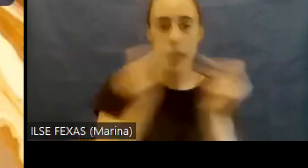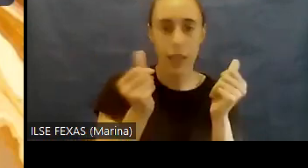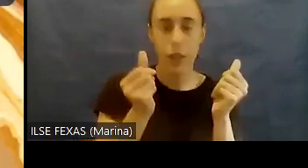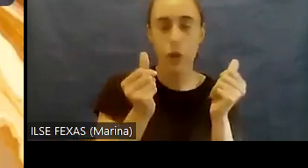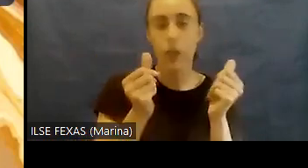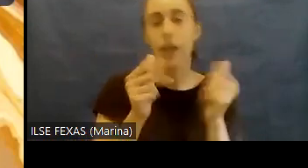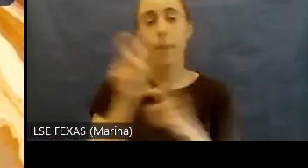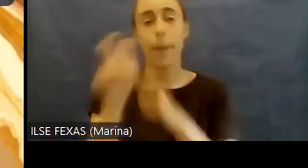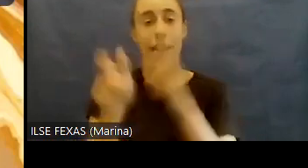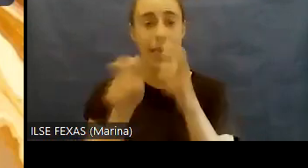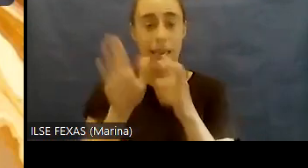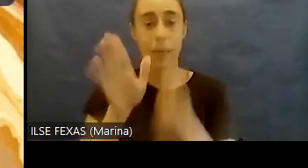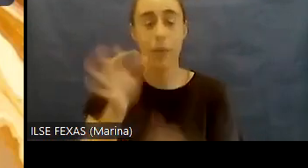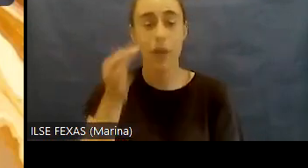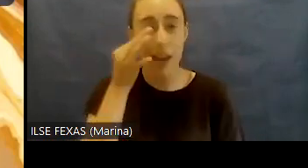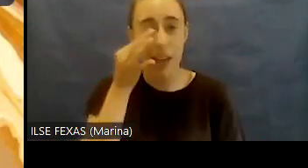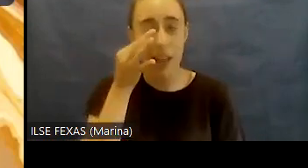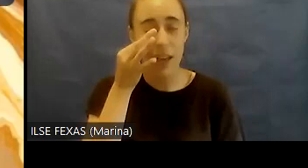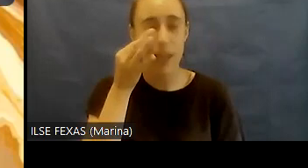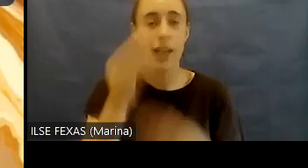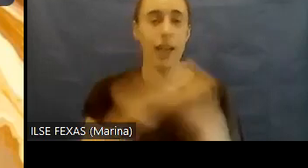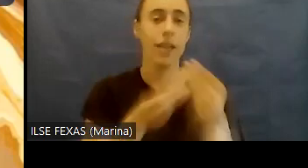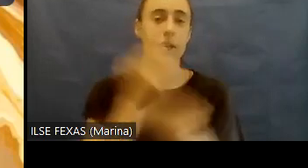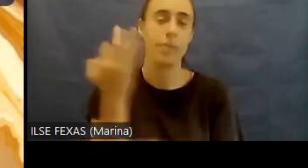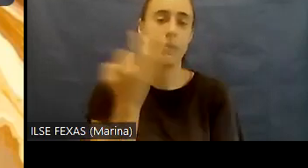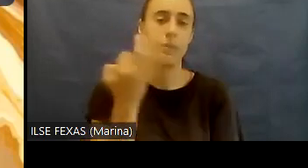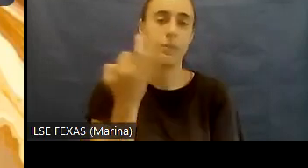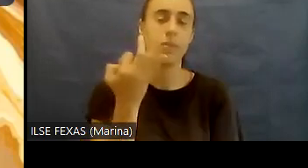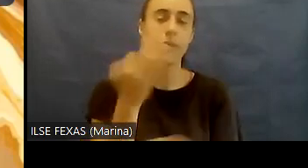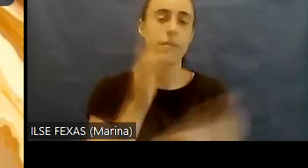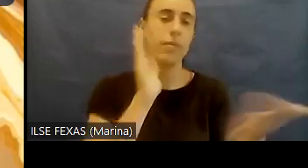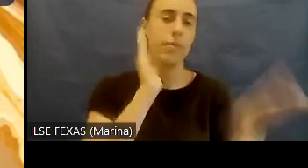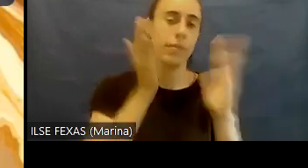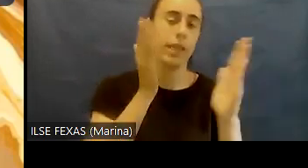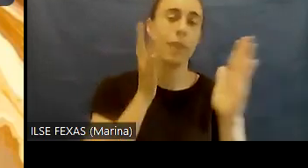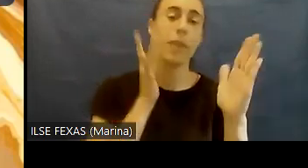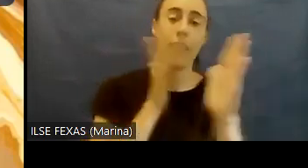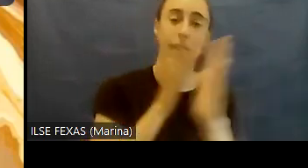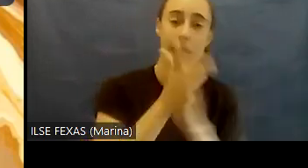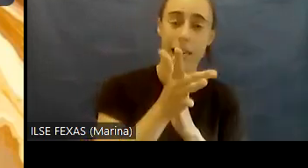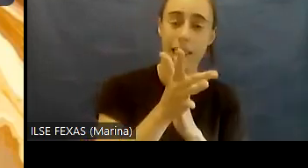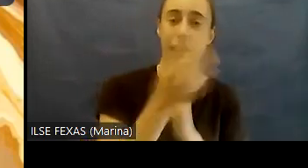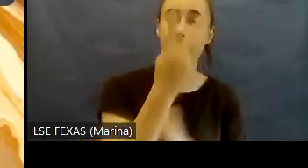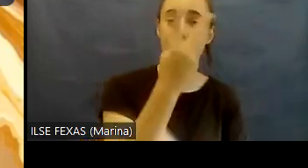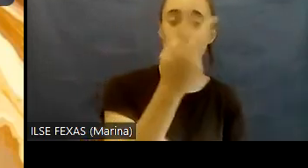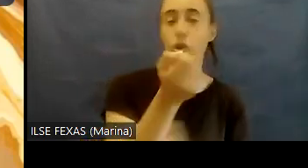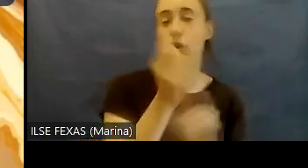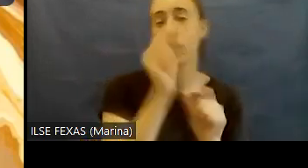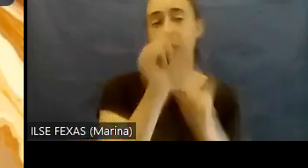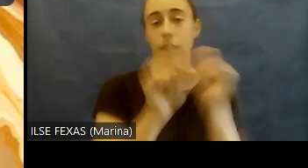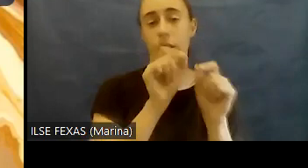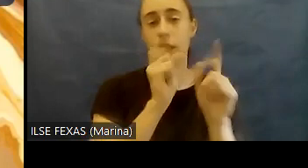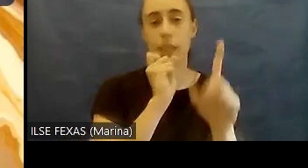pylori, pero en realidad lo que se hace es aplicar la terapia clásica, la que utilizamos habitualmente, son 2 antibióticos